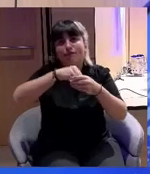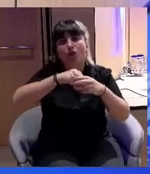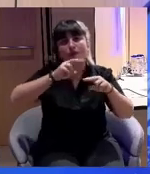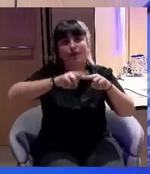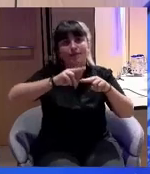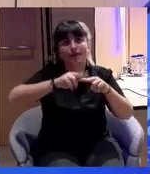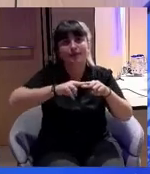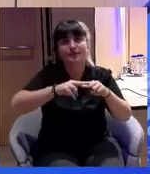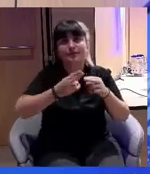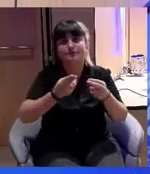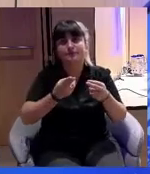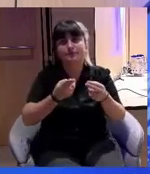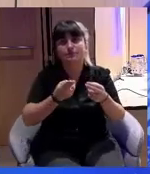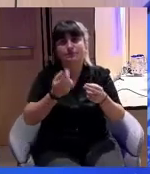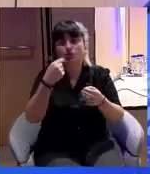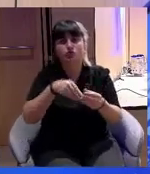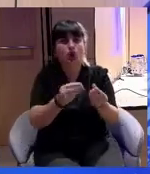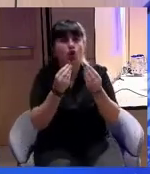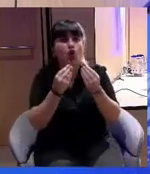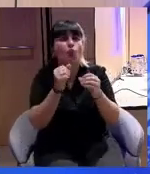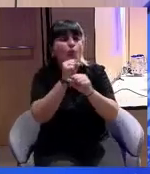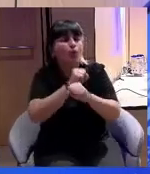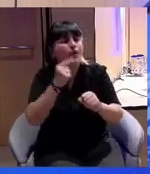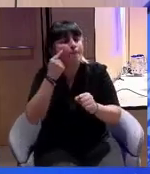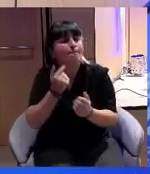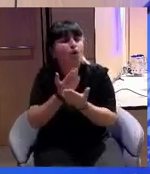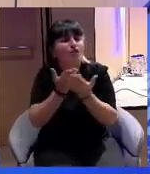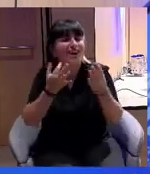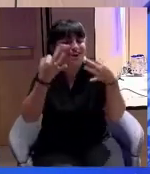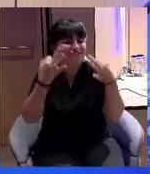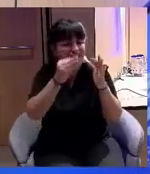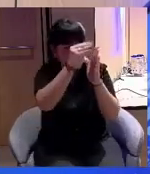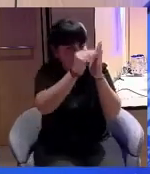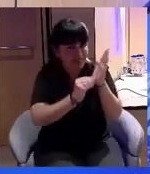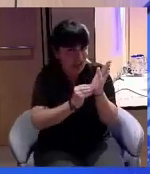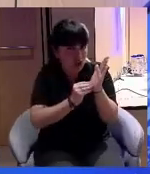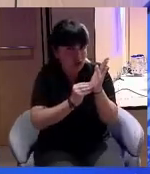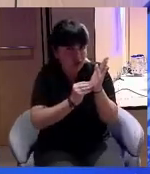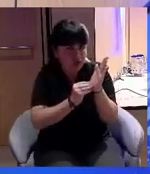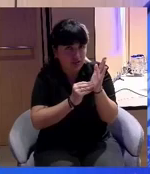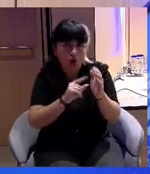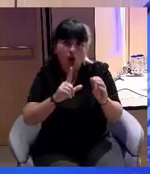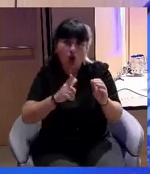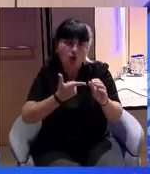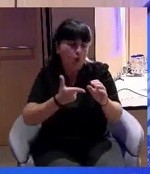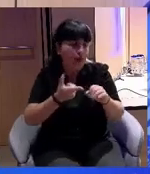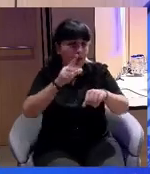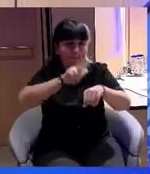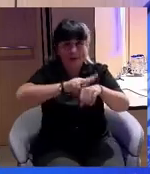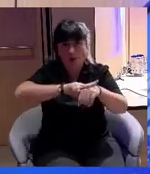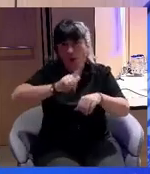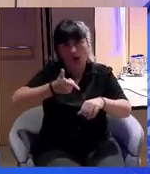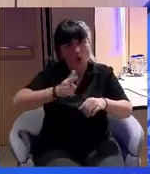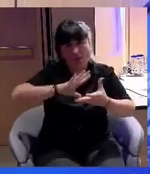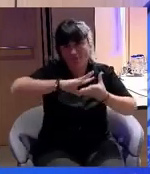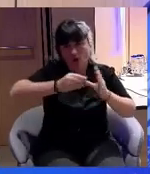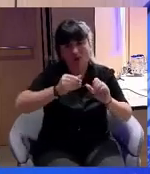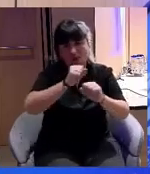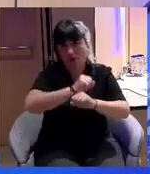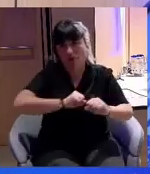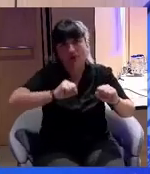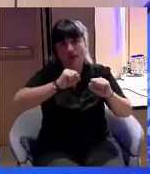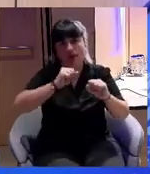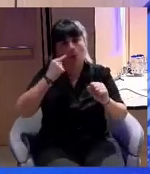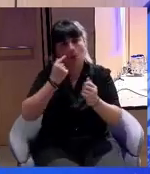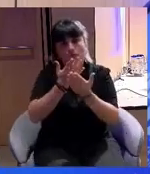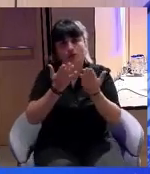el volumen ni si hay segmentación ni qué tipo de anuncios ni si no hay auditoría sobre eso Entonces creo que una